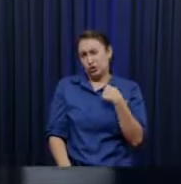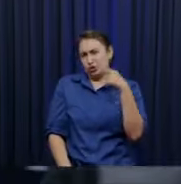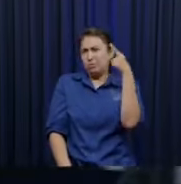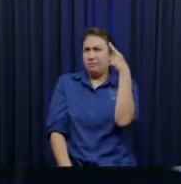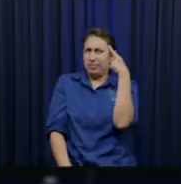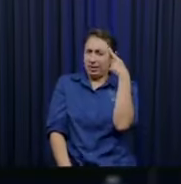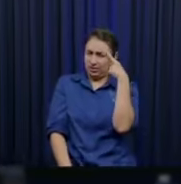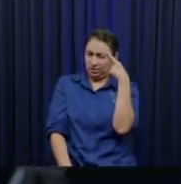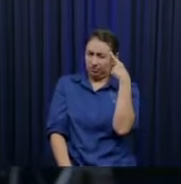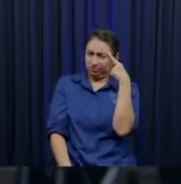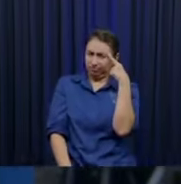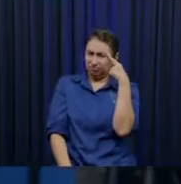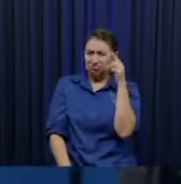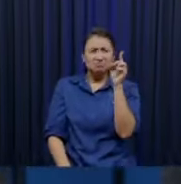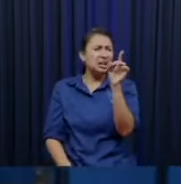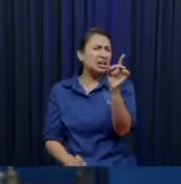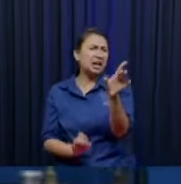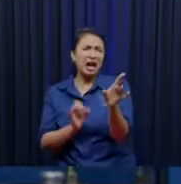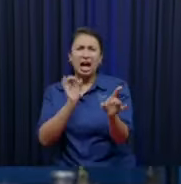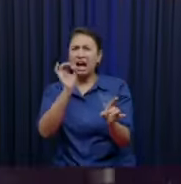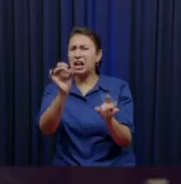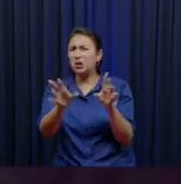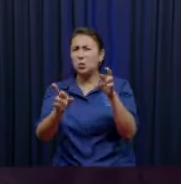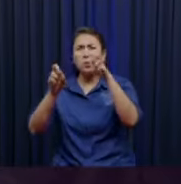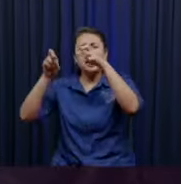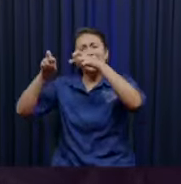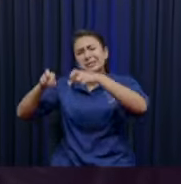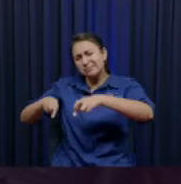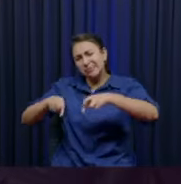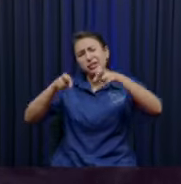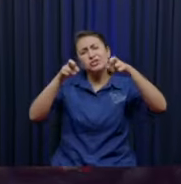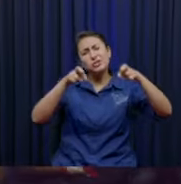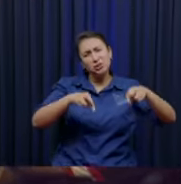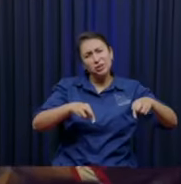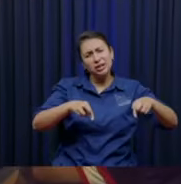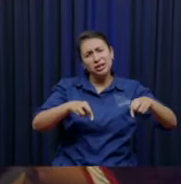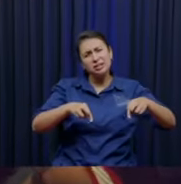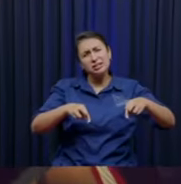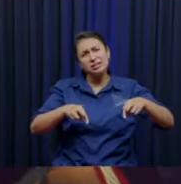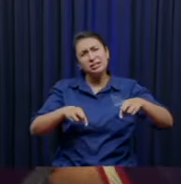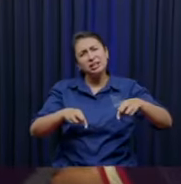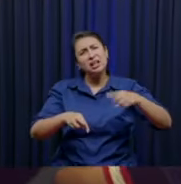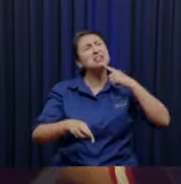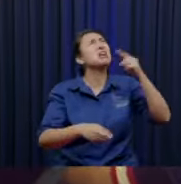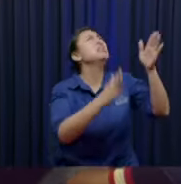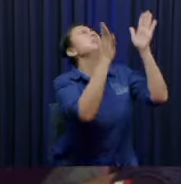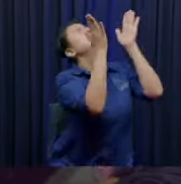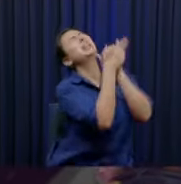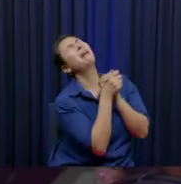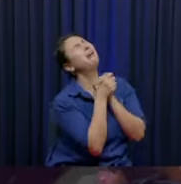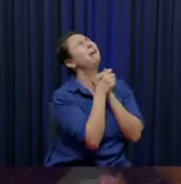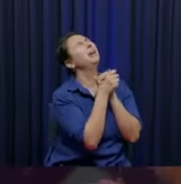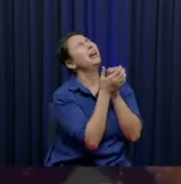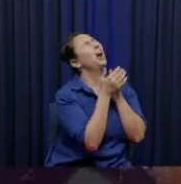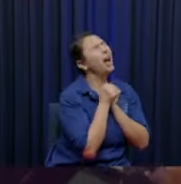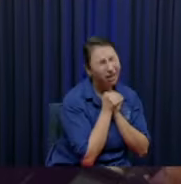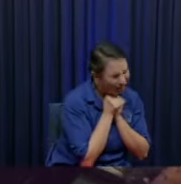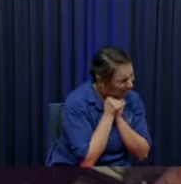está bien, pues, que yo respeto, pues, pero uno solo a pedir, Señor, ya no aguanto, Señor,